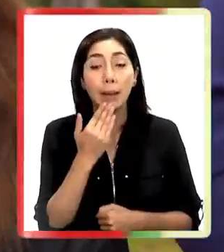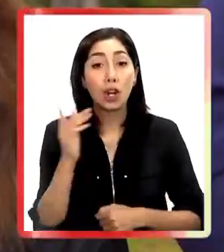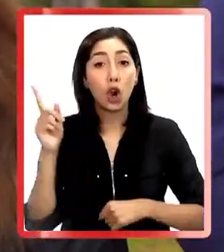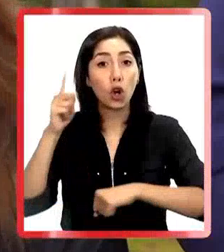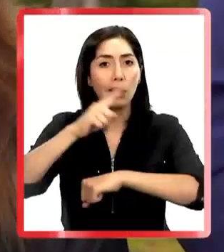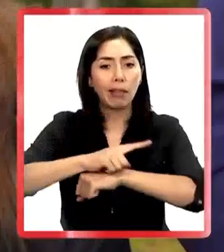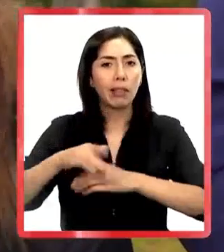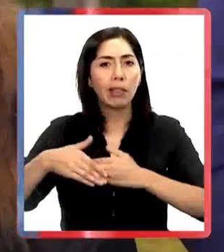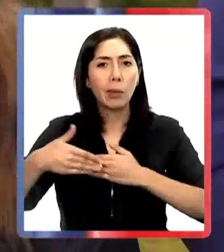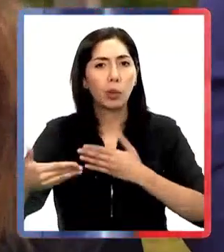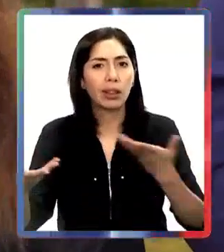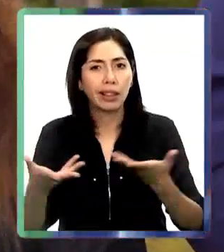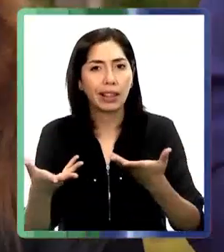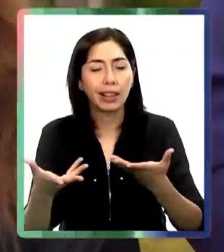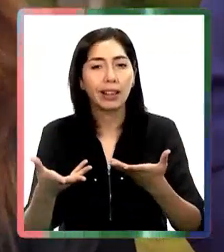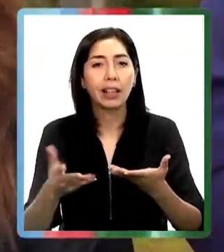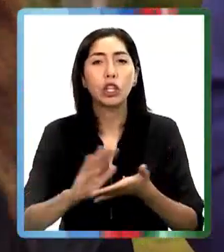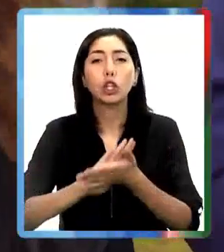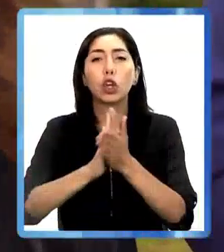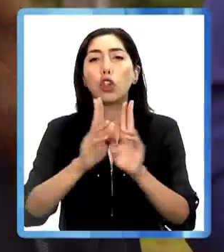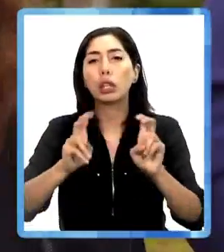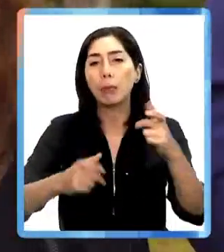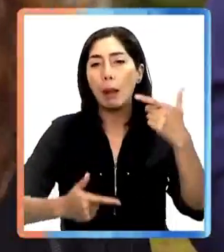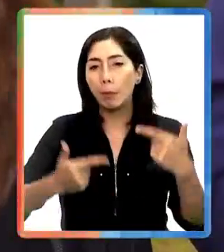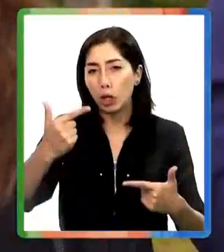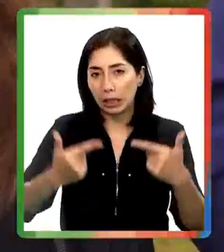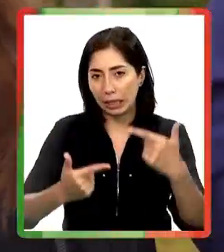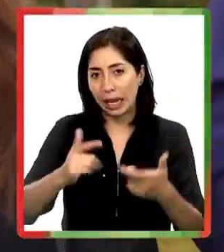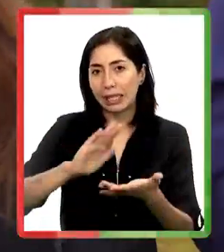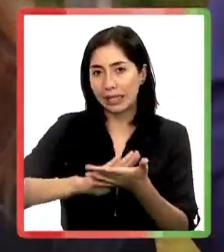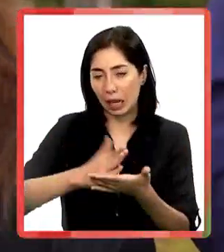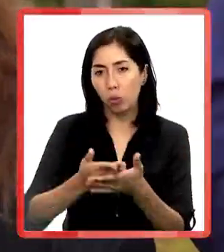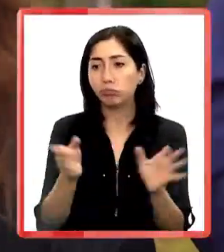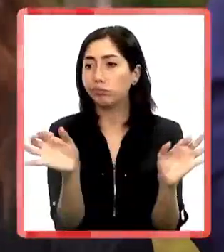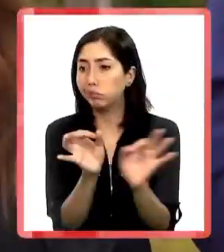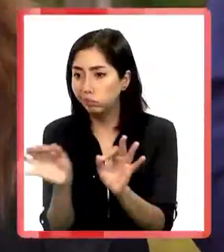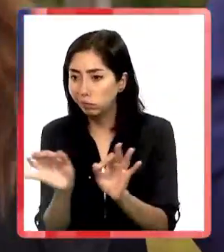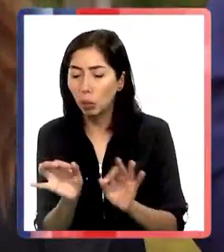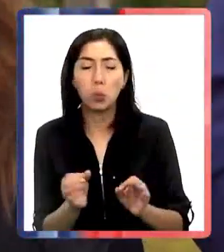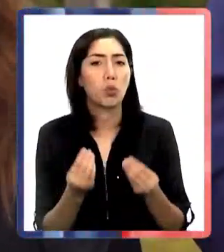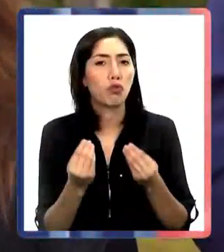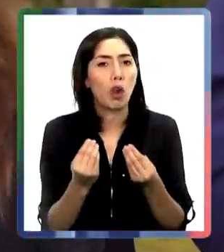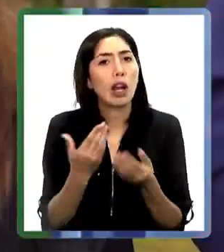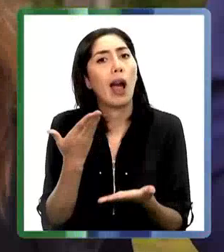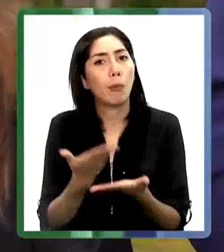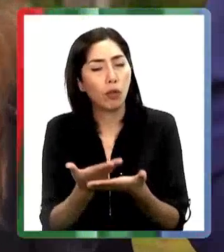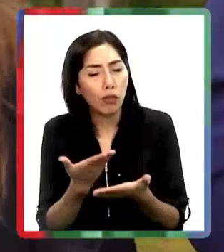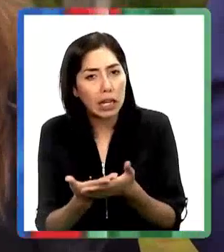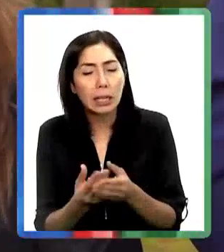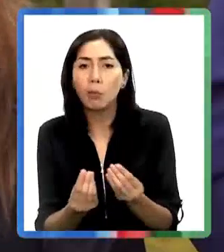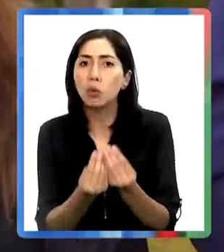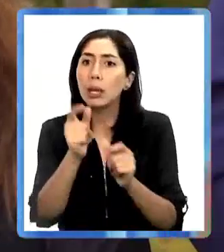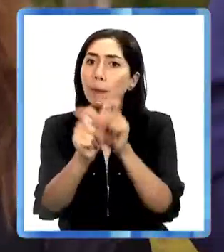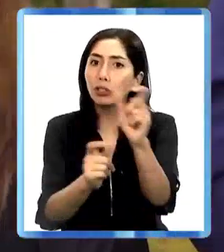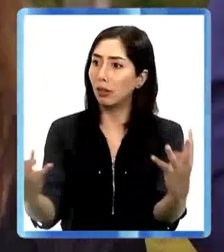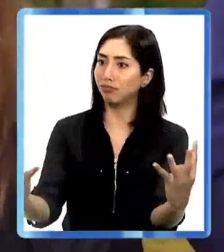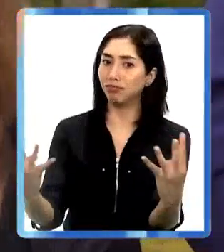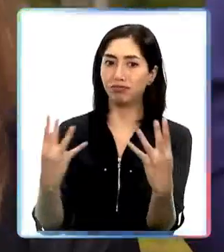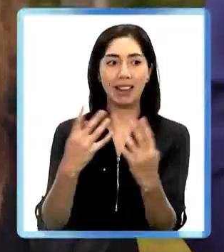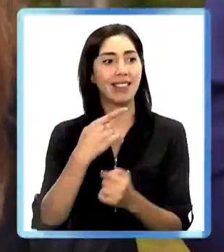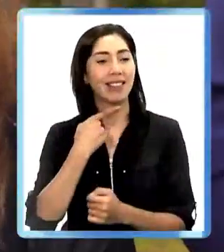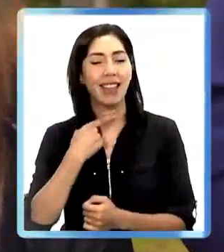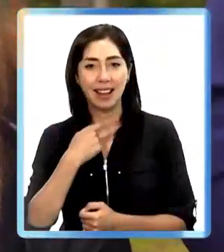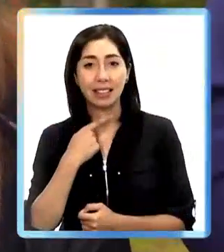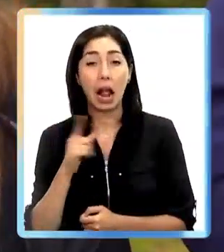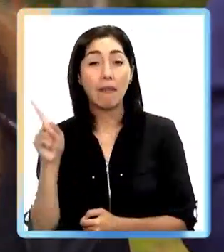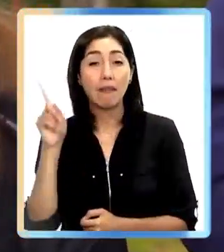nuestra jornada salud en todas las políticas, y fue muy productiva, muy provechosa, mucho interés. Terminamos